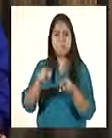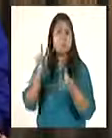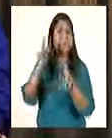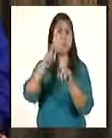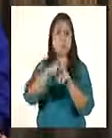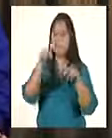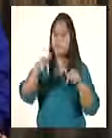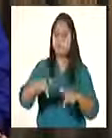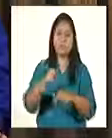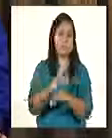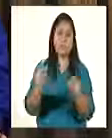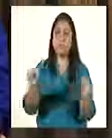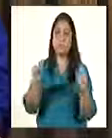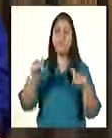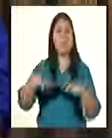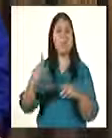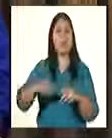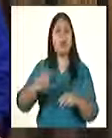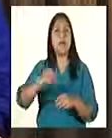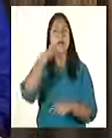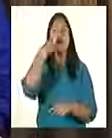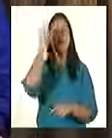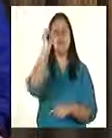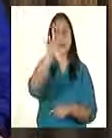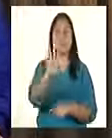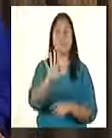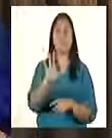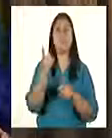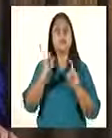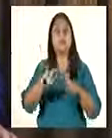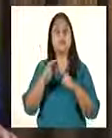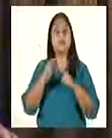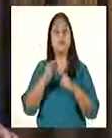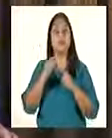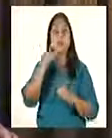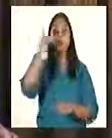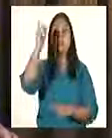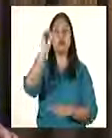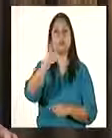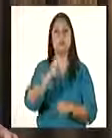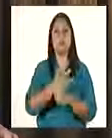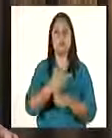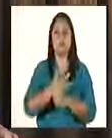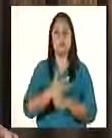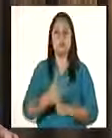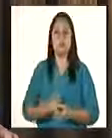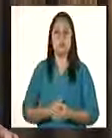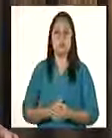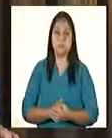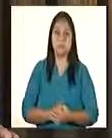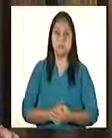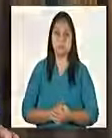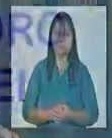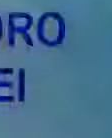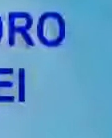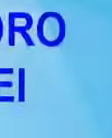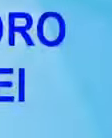logremos salir de esta epidemia cuanto antes. Que Dios les bendiga, pero especialmente que Dios bendiga a Guatemala.